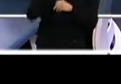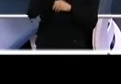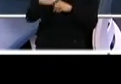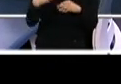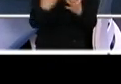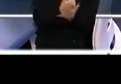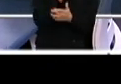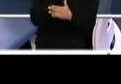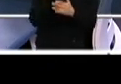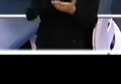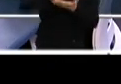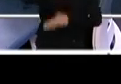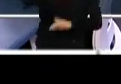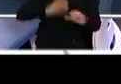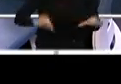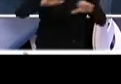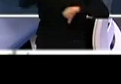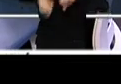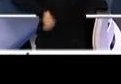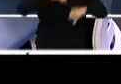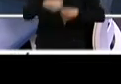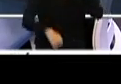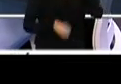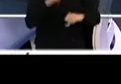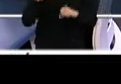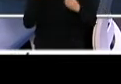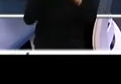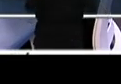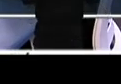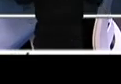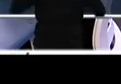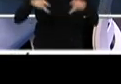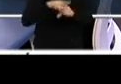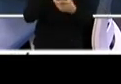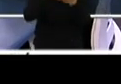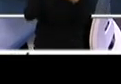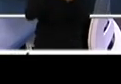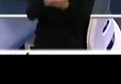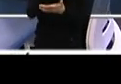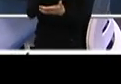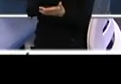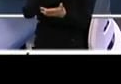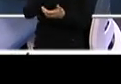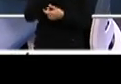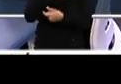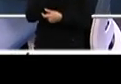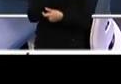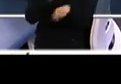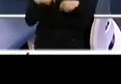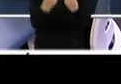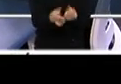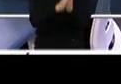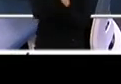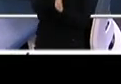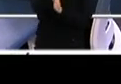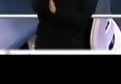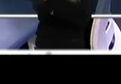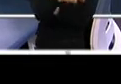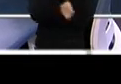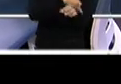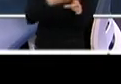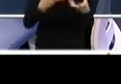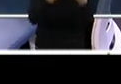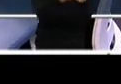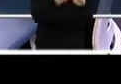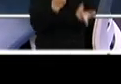van a ganar una laptop, una bicicleta, tablets, pero lo más importante también es que les vamos a dar una biblioteca familiar, y